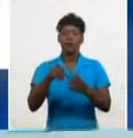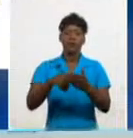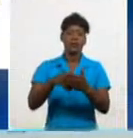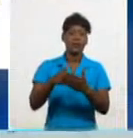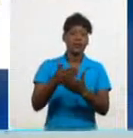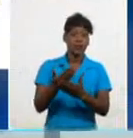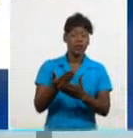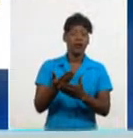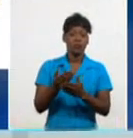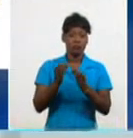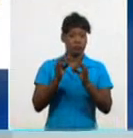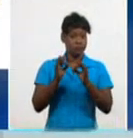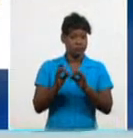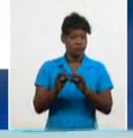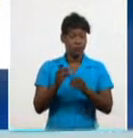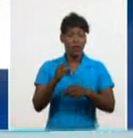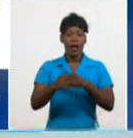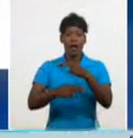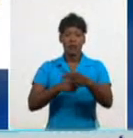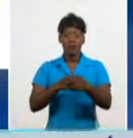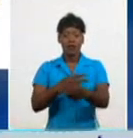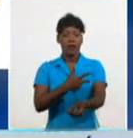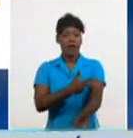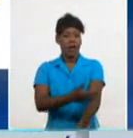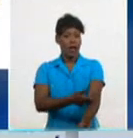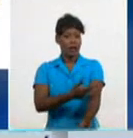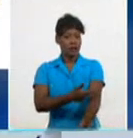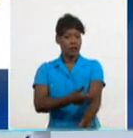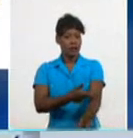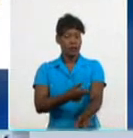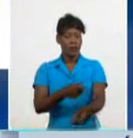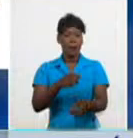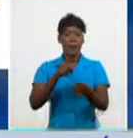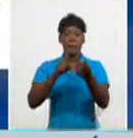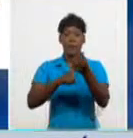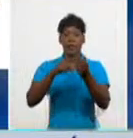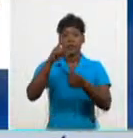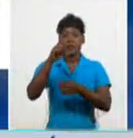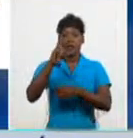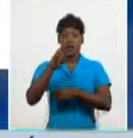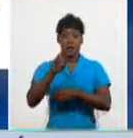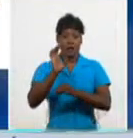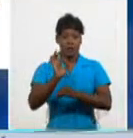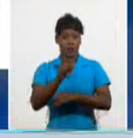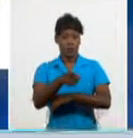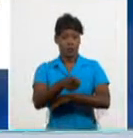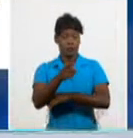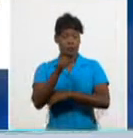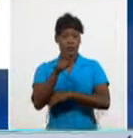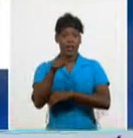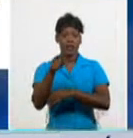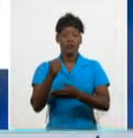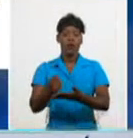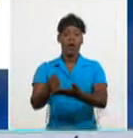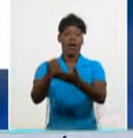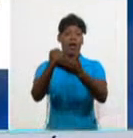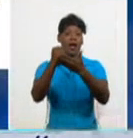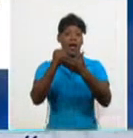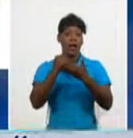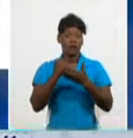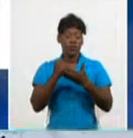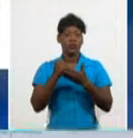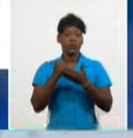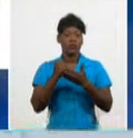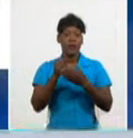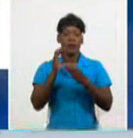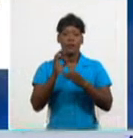3 y 4 días, para poder realizar la prueba, el PCR en este caso, que permita el diagnóstico de la